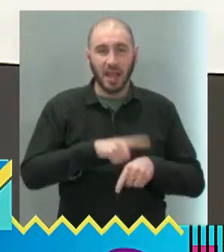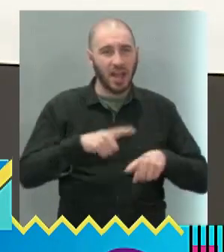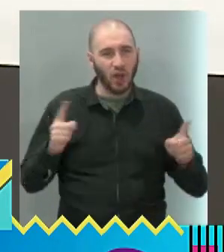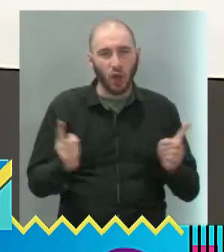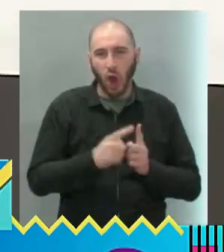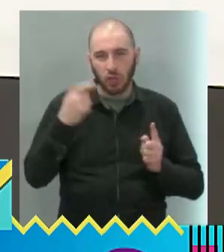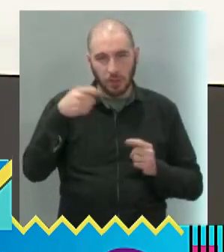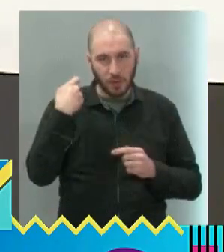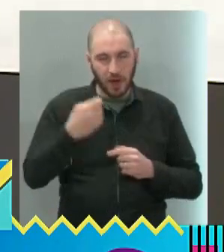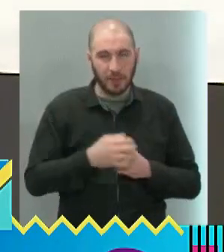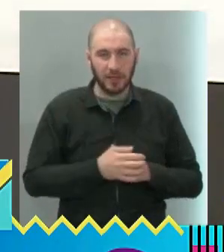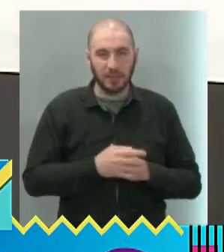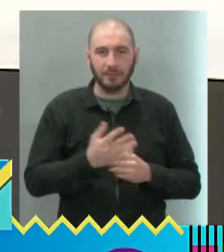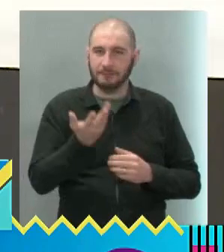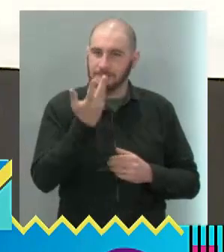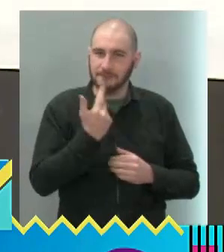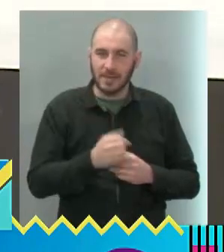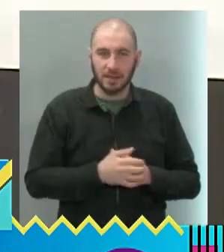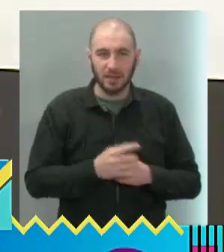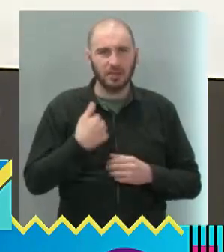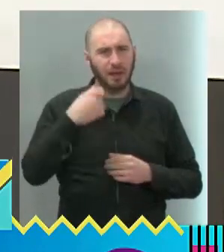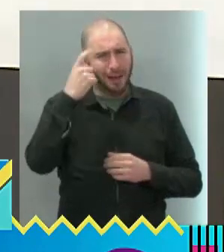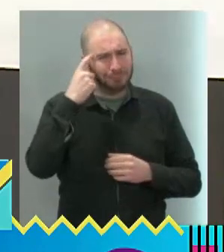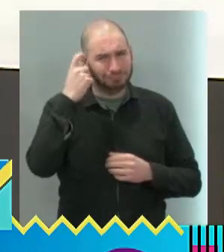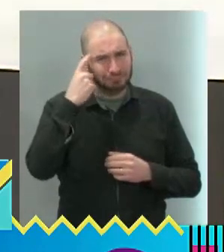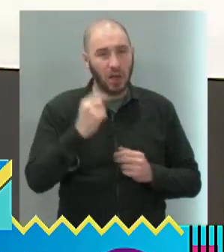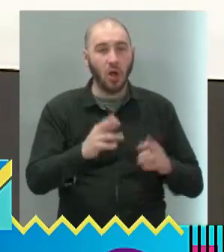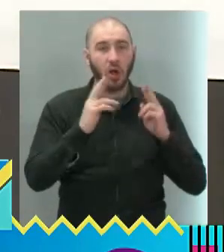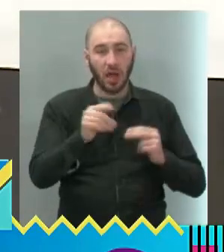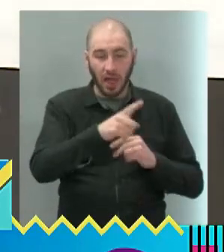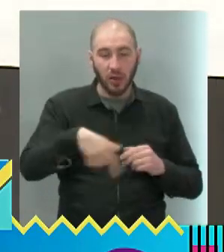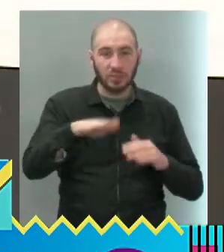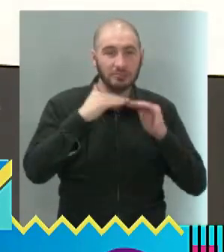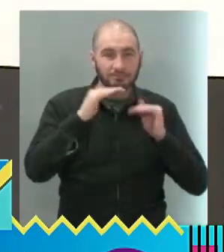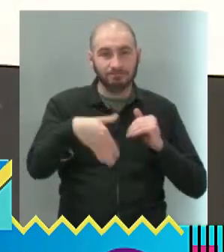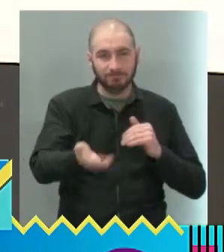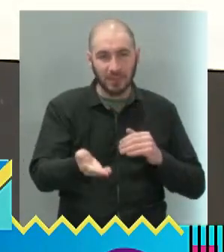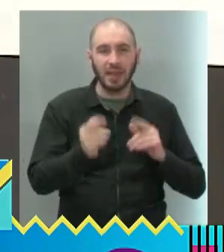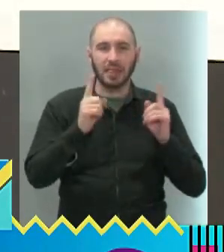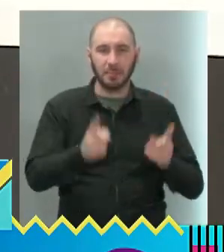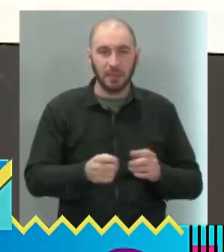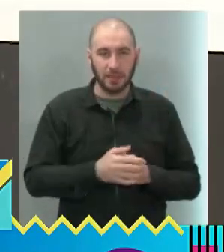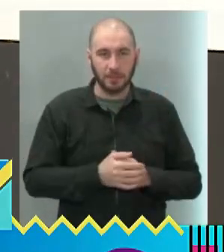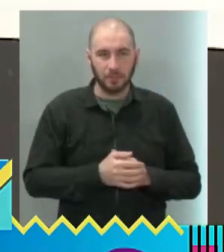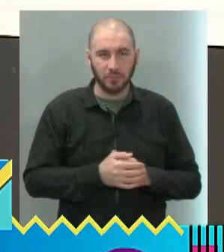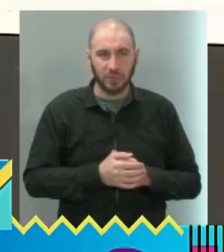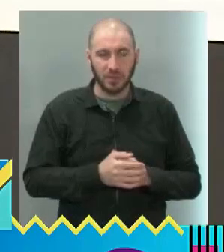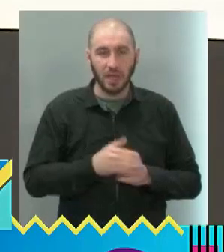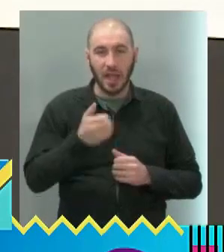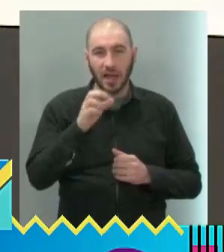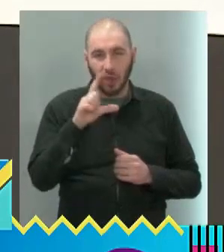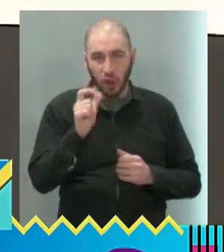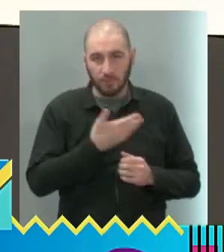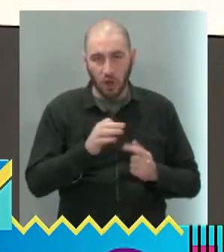este programa, la verdad que un placer y he aprendido un montón. Espero que ustedes que han estado del otro lado también. Adolfo